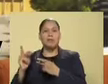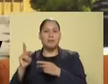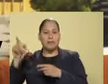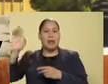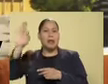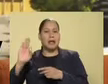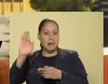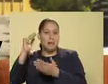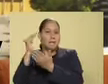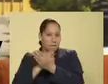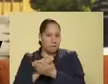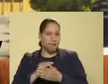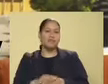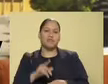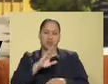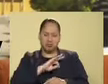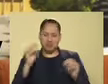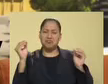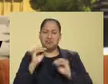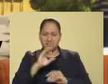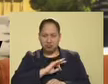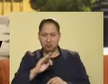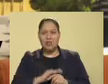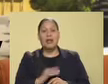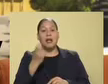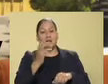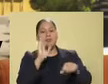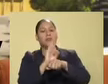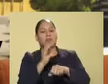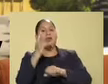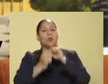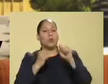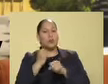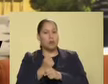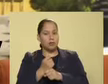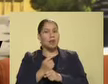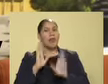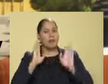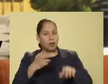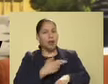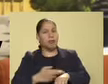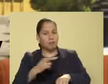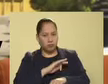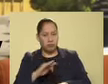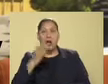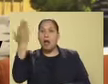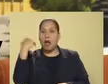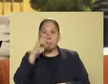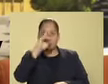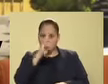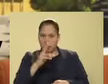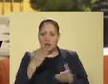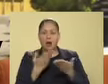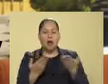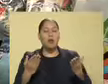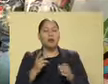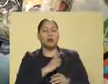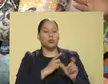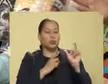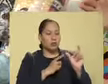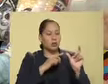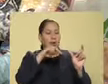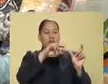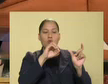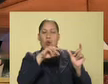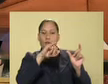intereses. Entonces, ese ya es una ventaja desde el año pasado. Ya se puede hacer, antes no se podía. Solo era la tarjeta de nómina de quien